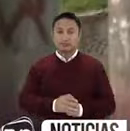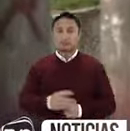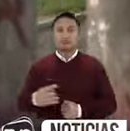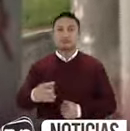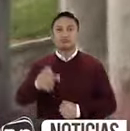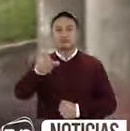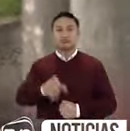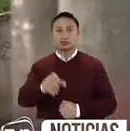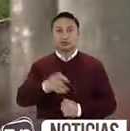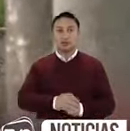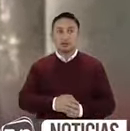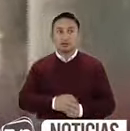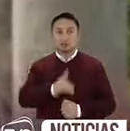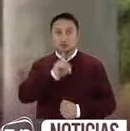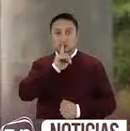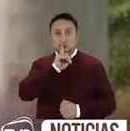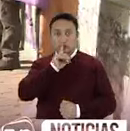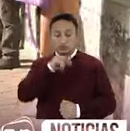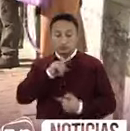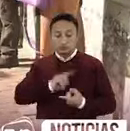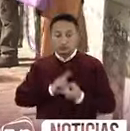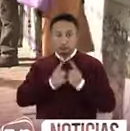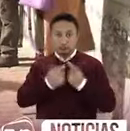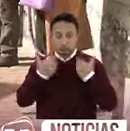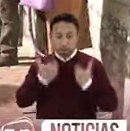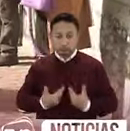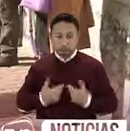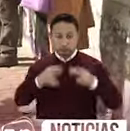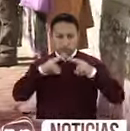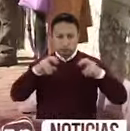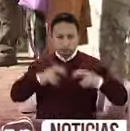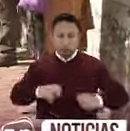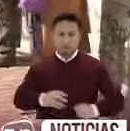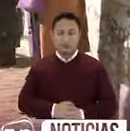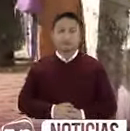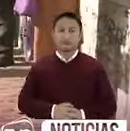castrense de civil y trabajo de inteligencia. Informó Javier Rosero.